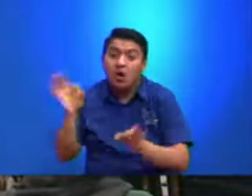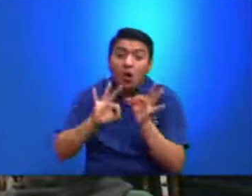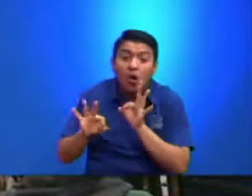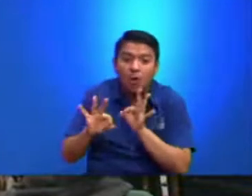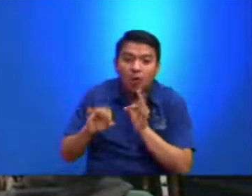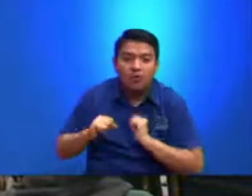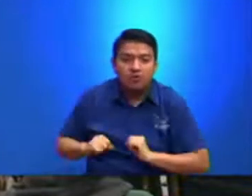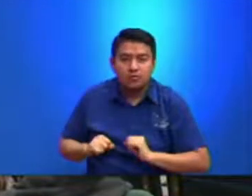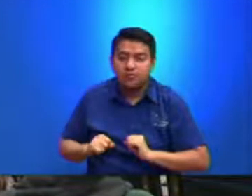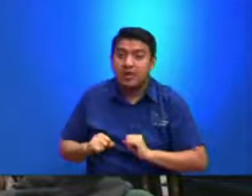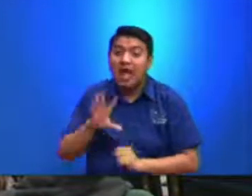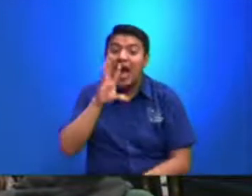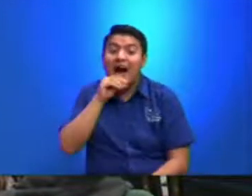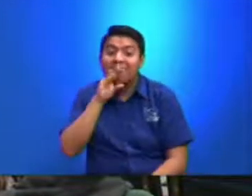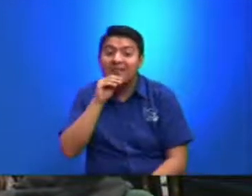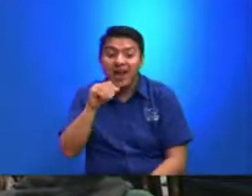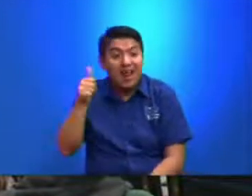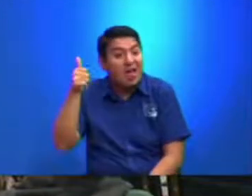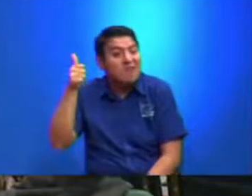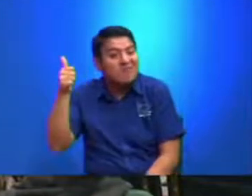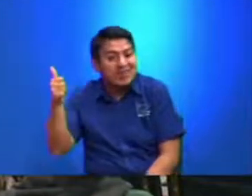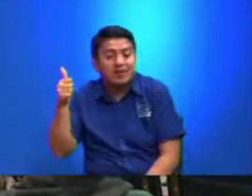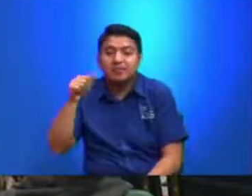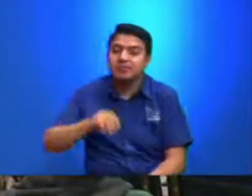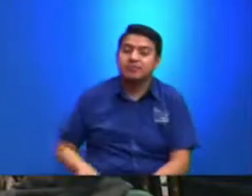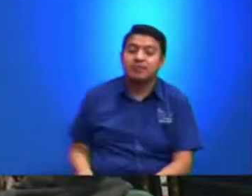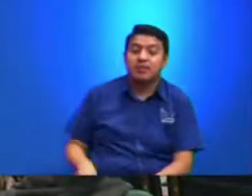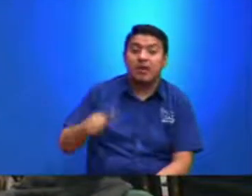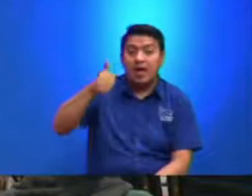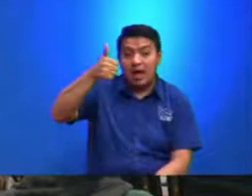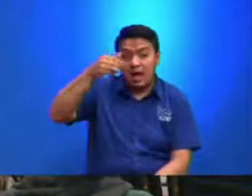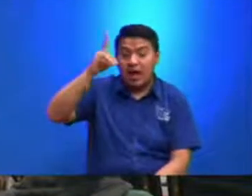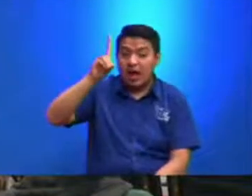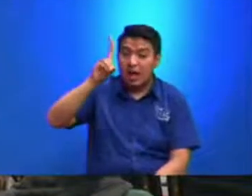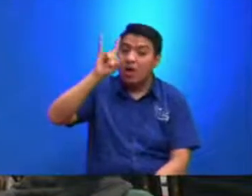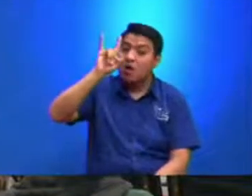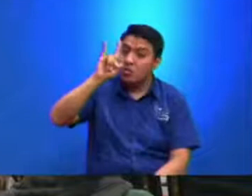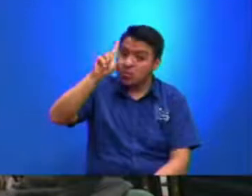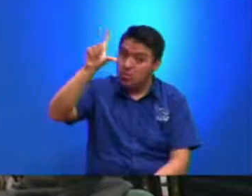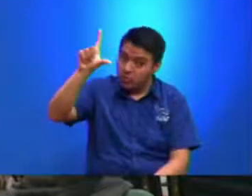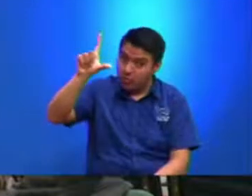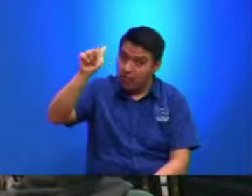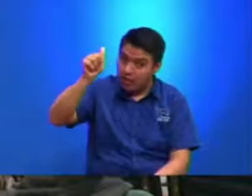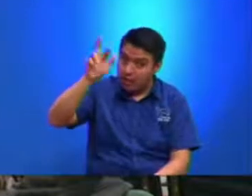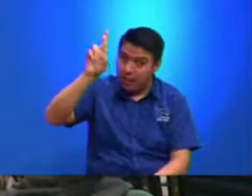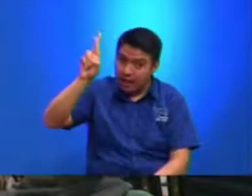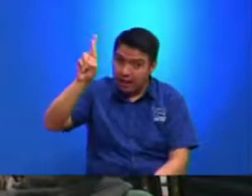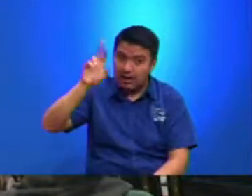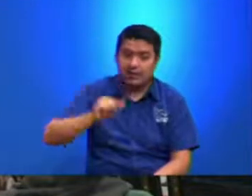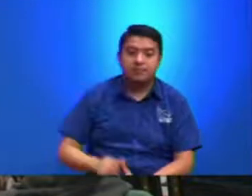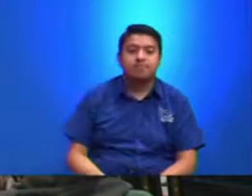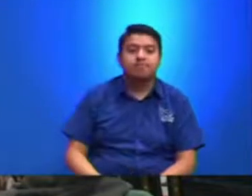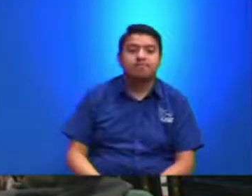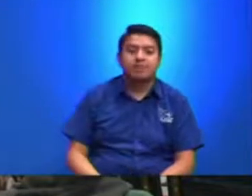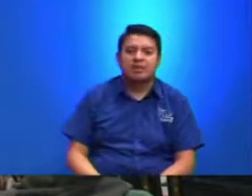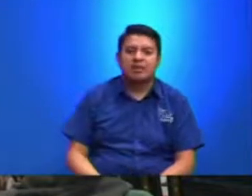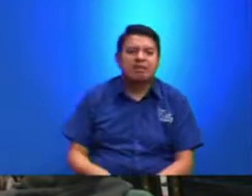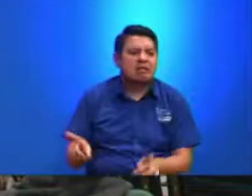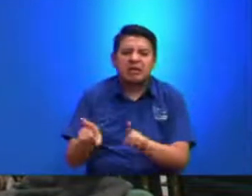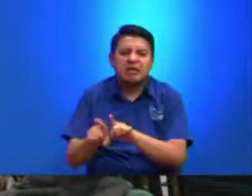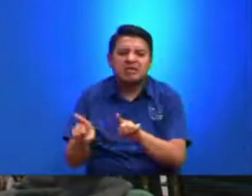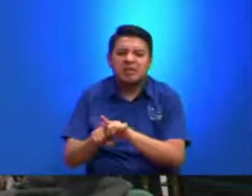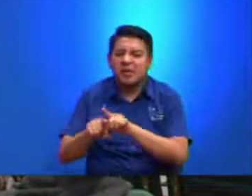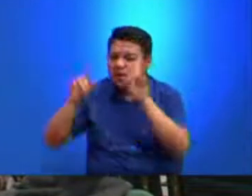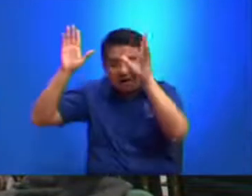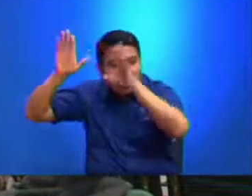Biblia dice que el que adula a una persona le está poniendo una trampa enfrente de sí, para